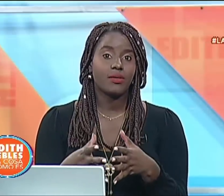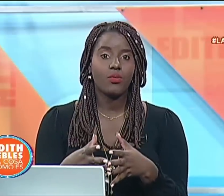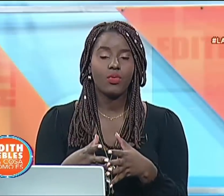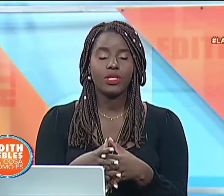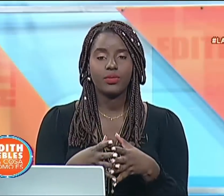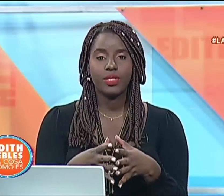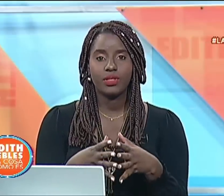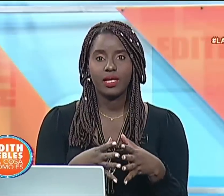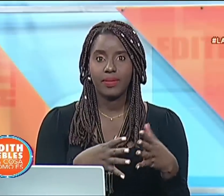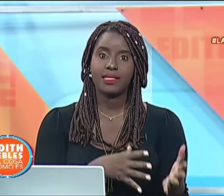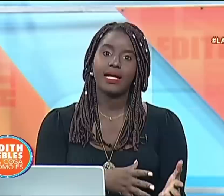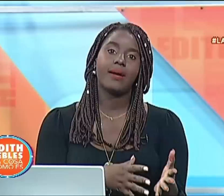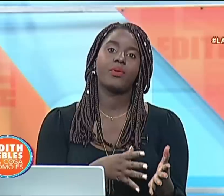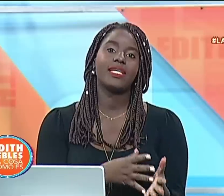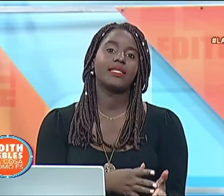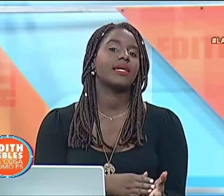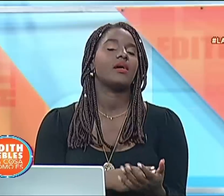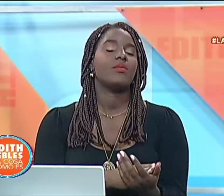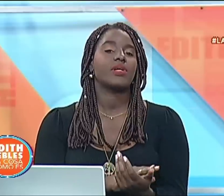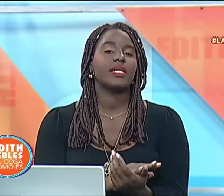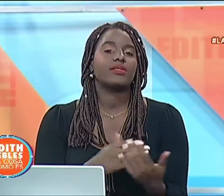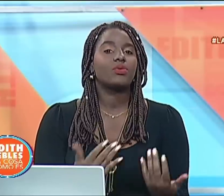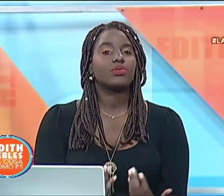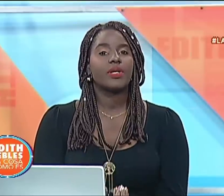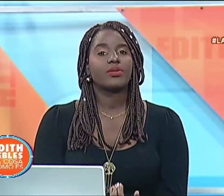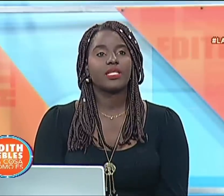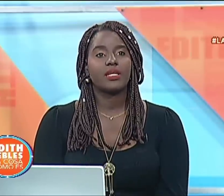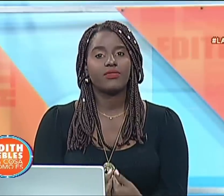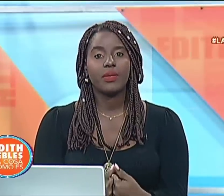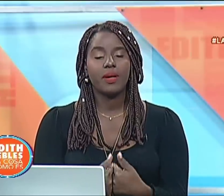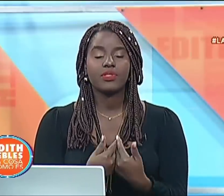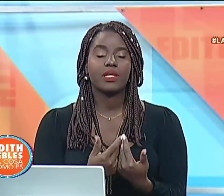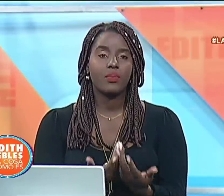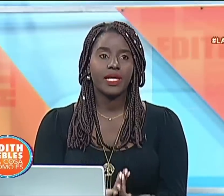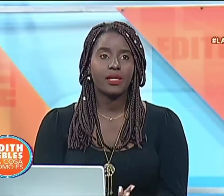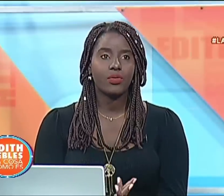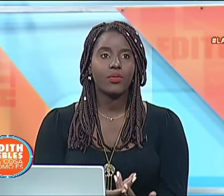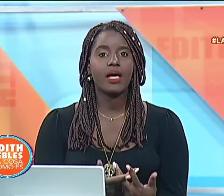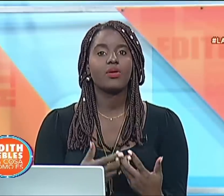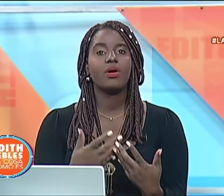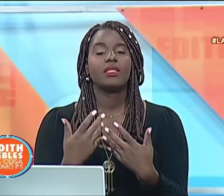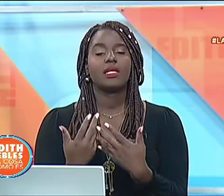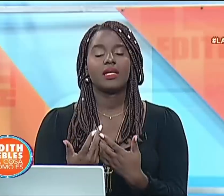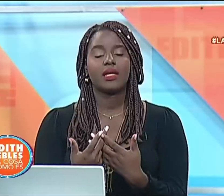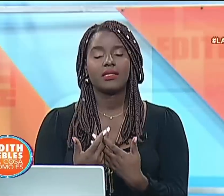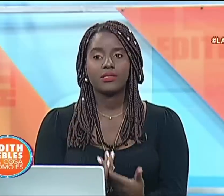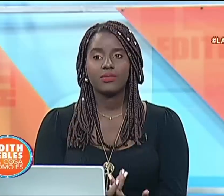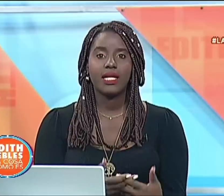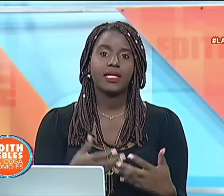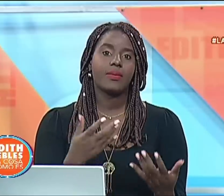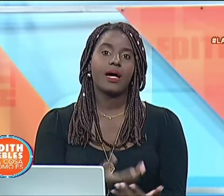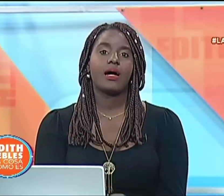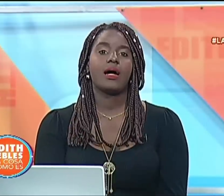utilizado como un instrumento de represalia política, porque el discurso mayoritario fue vamos a recuperar lo robado, de que esta es